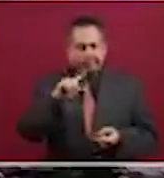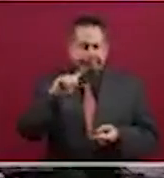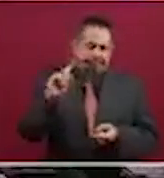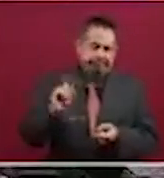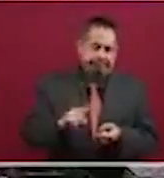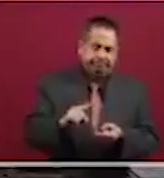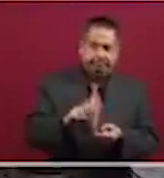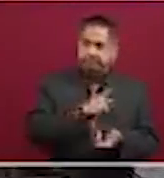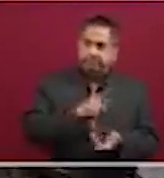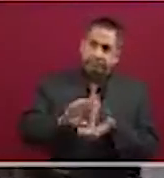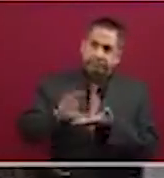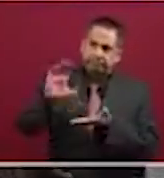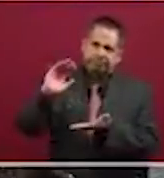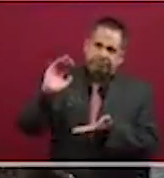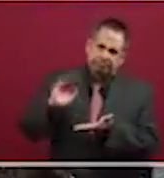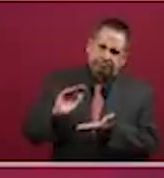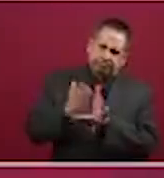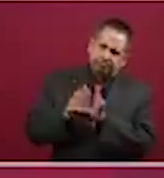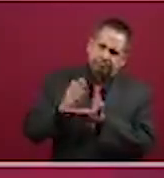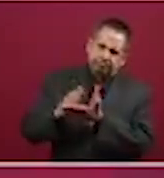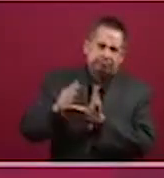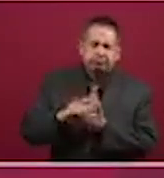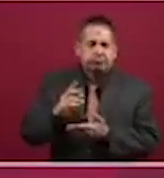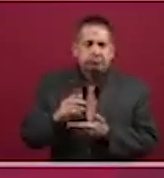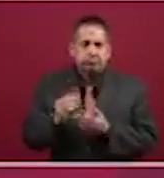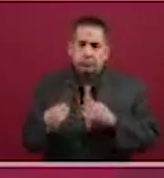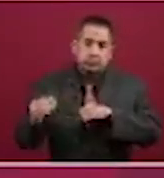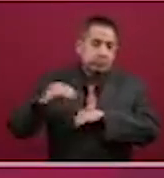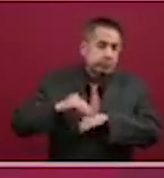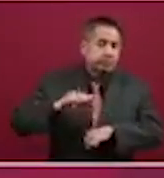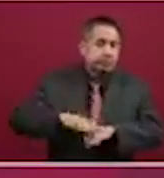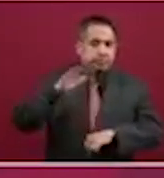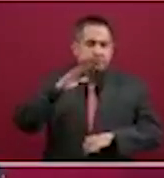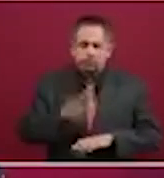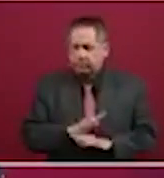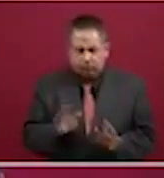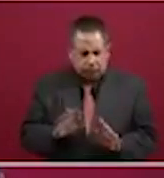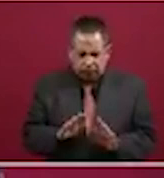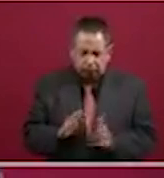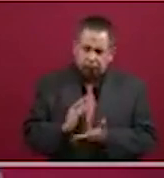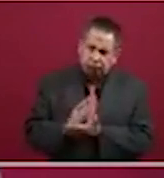la deuda que no va a crecer en términos reales